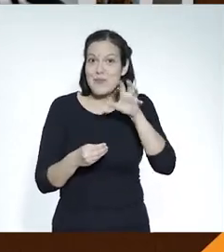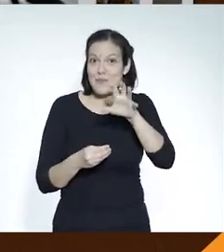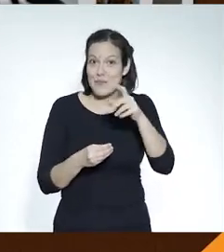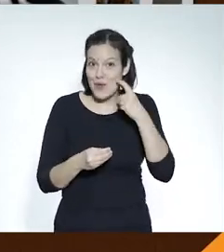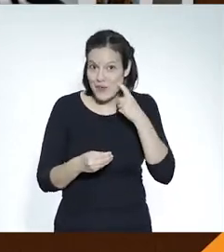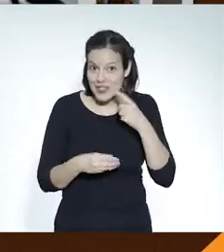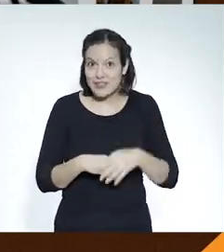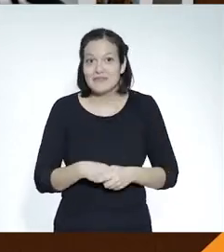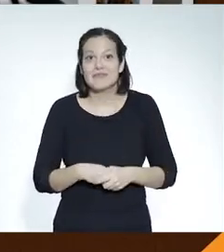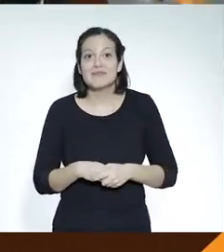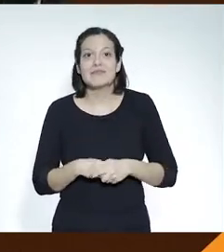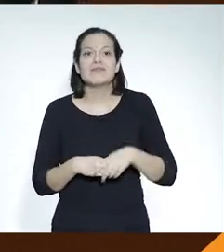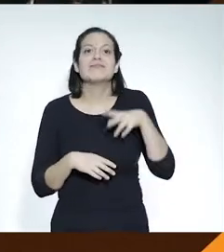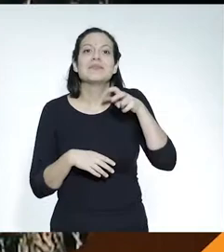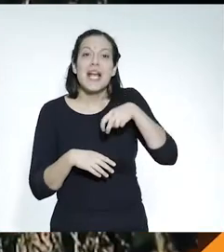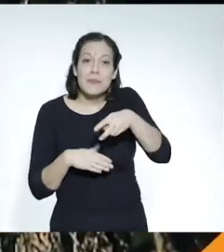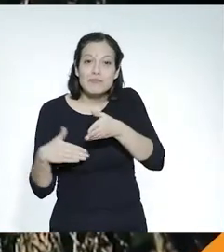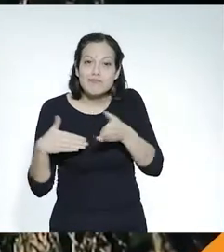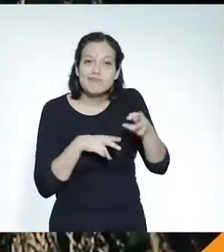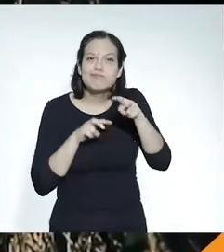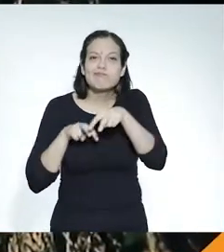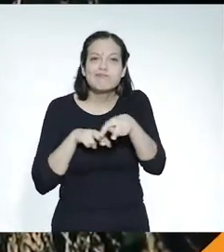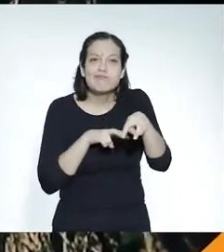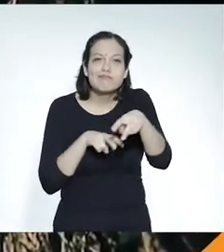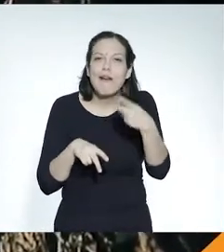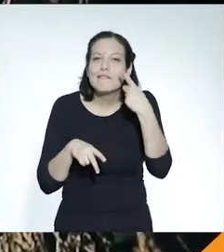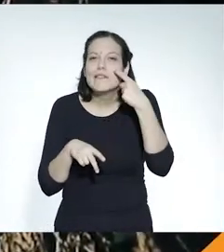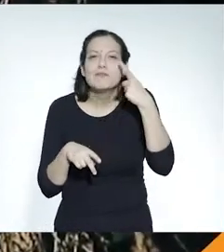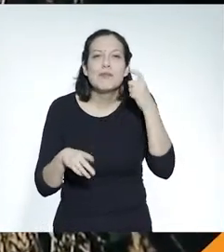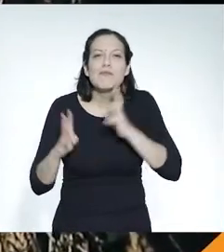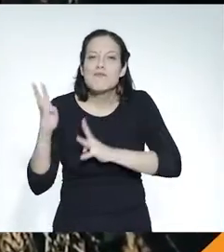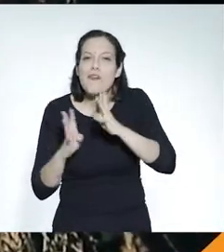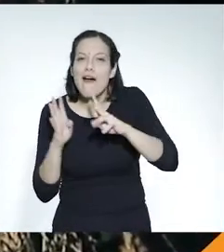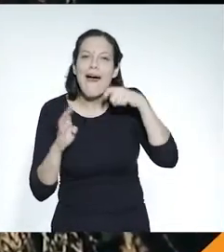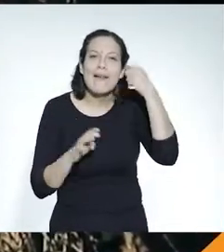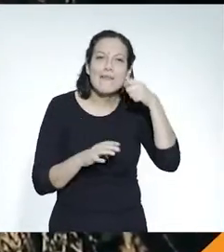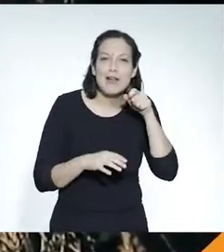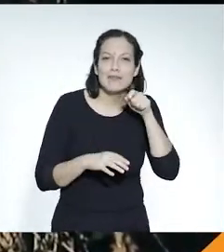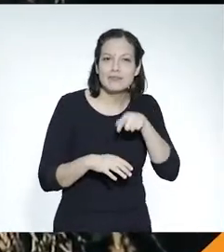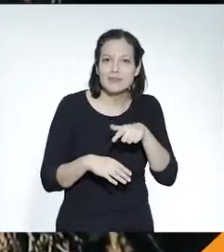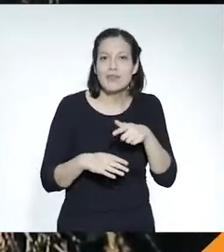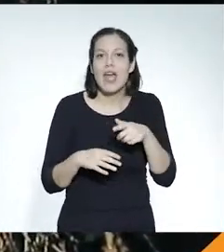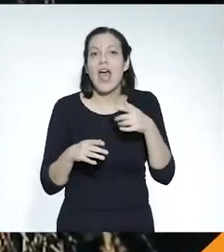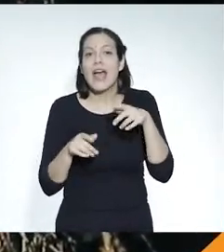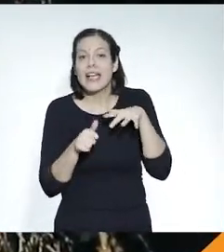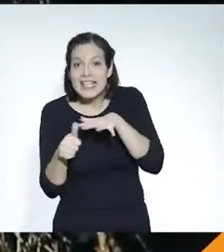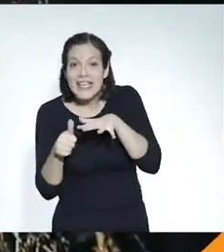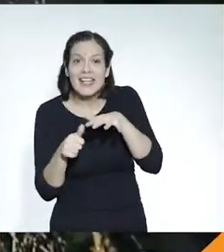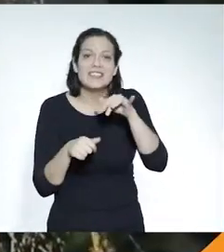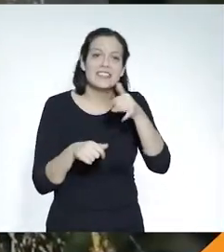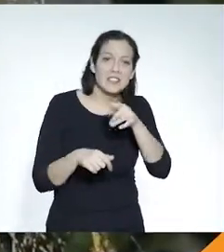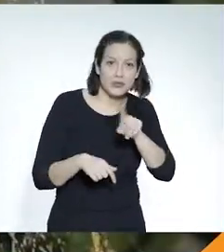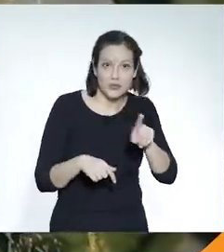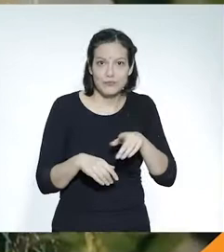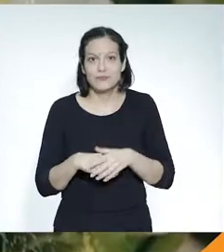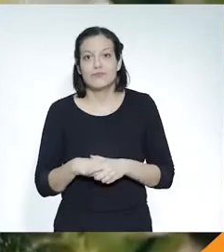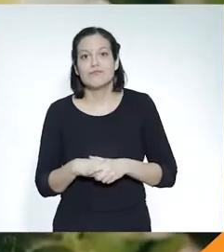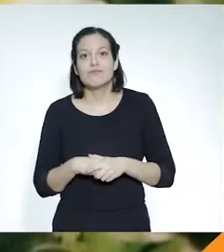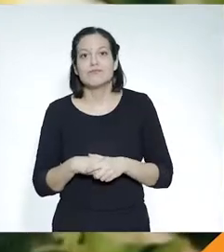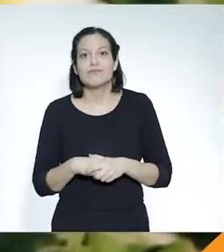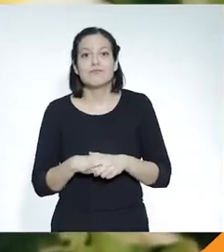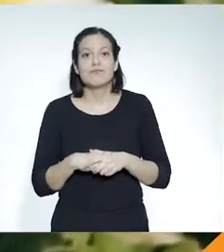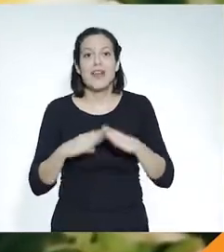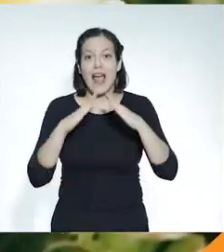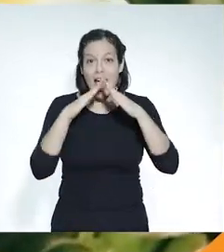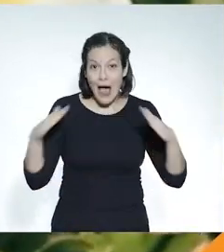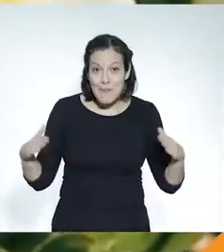provincia. Caminatas por los senderos, reconociendo flora y fauna local, con o sin guía. Acampar